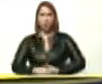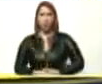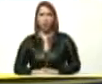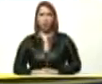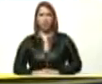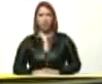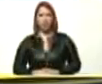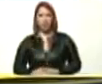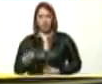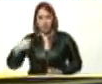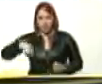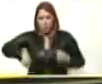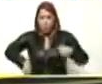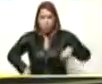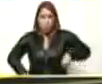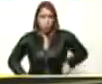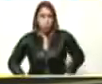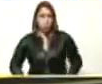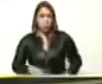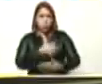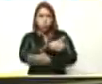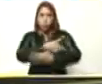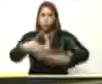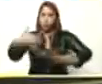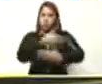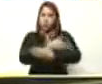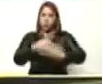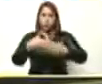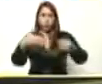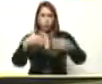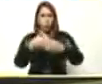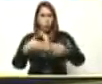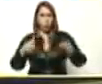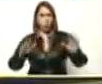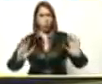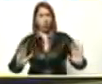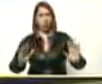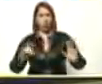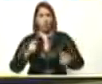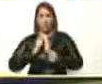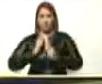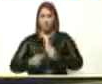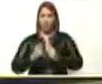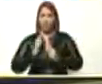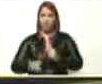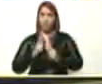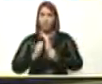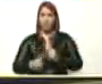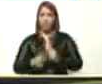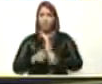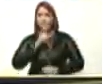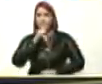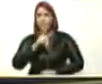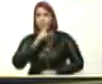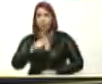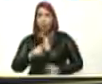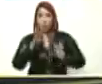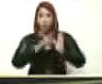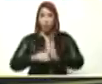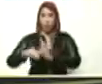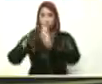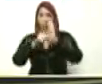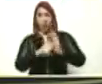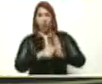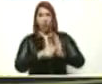repartiéndose varios millones de dólares, y a punta de billete, mal habido, y robado, de las